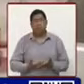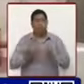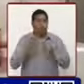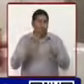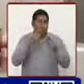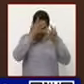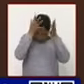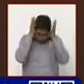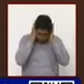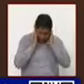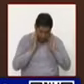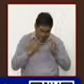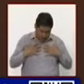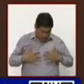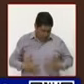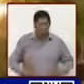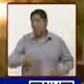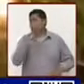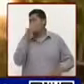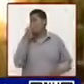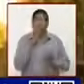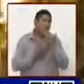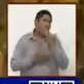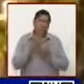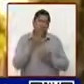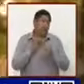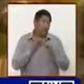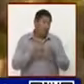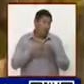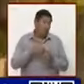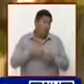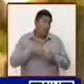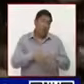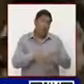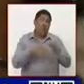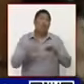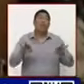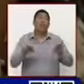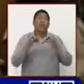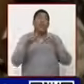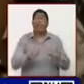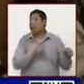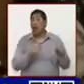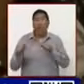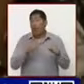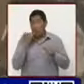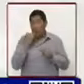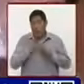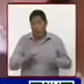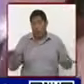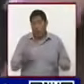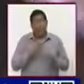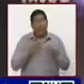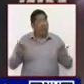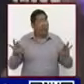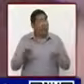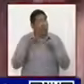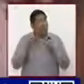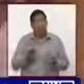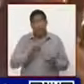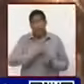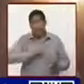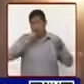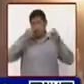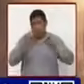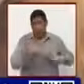venta de disfraces, decoraciones y dulces. Se celebraron desfiles, fiestas actividades para niños y la festividad se